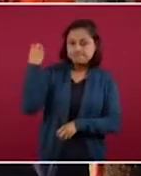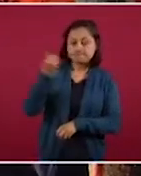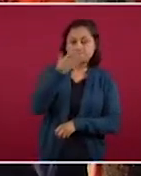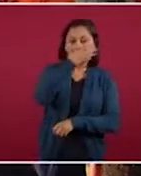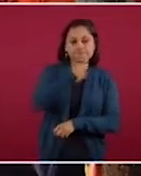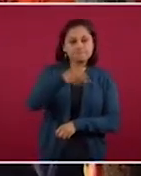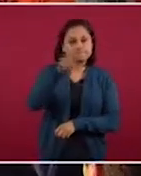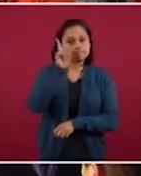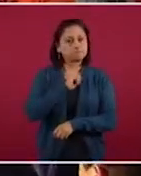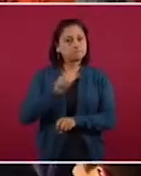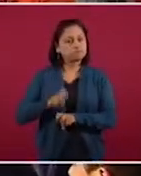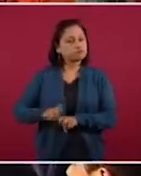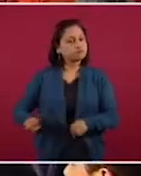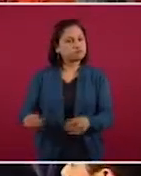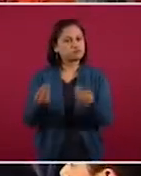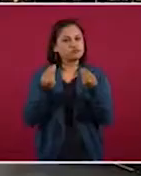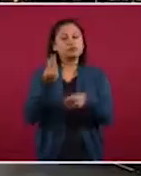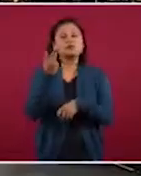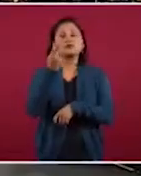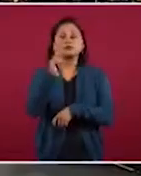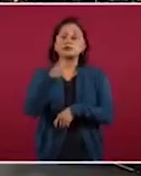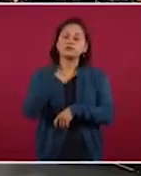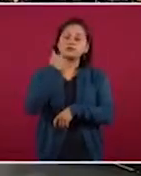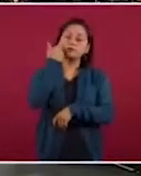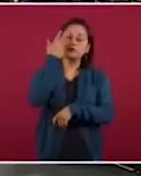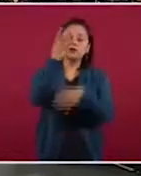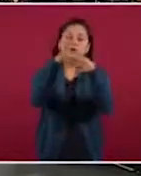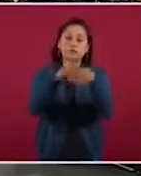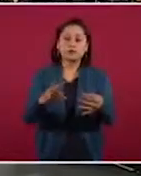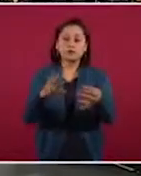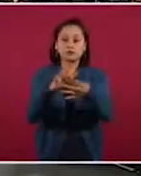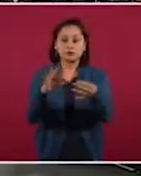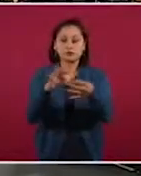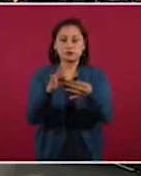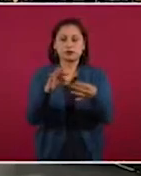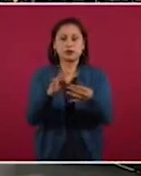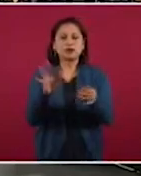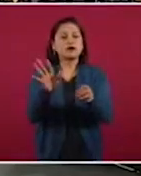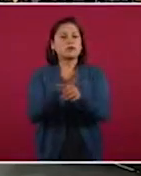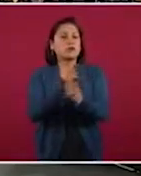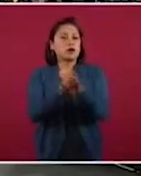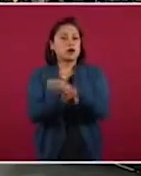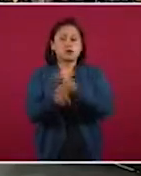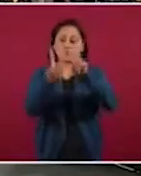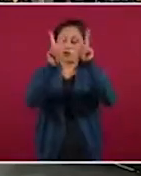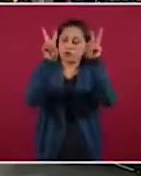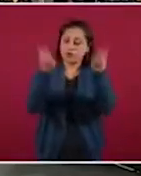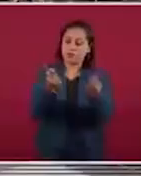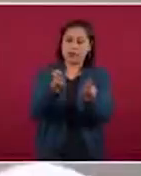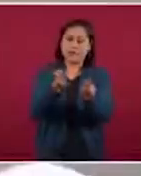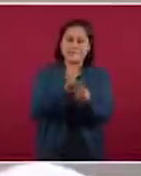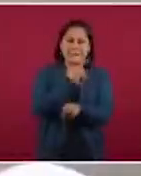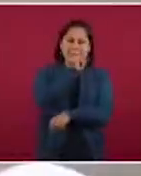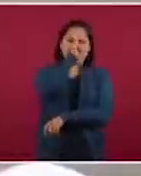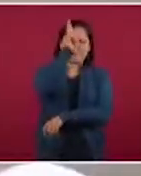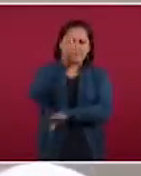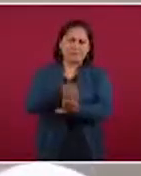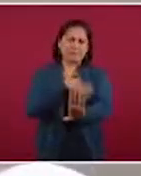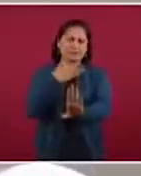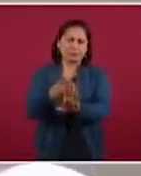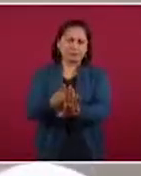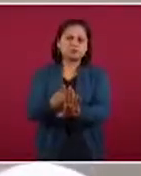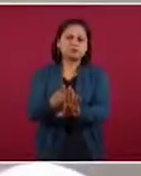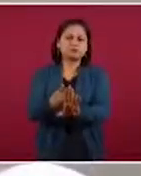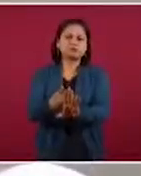Pero resaltar que en cualquier tema vinculado con la violencia, tenemos que insistir en el cambio